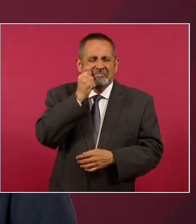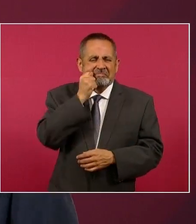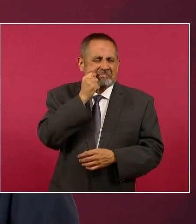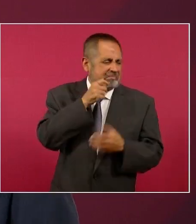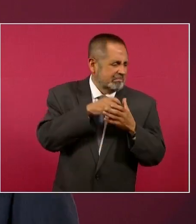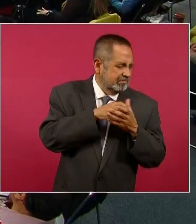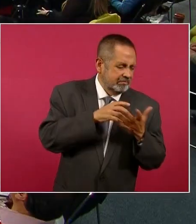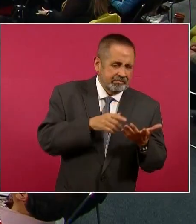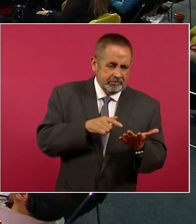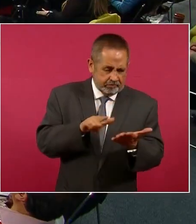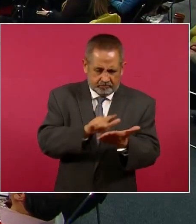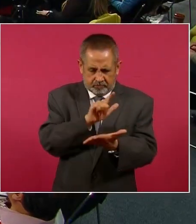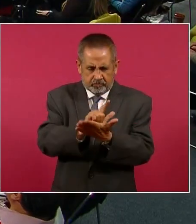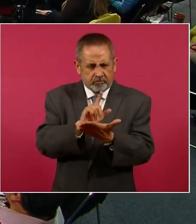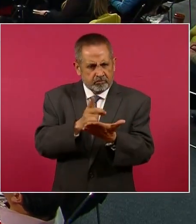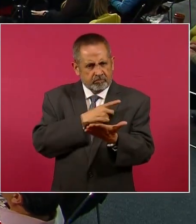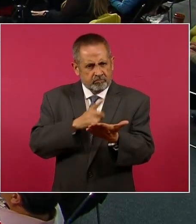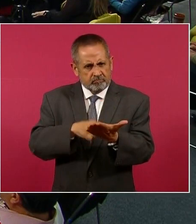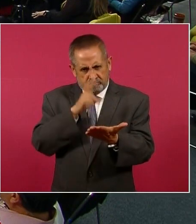las leyes,